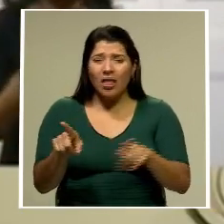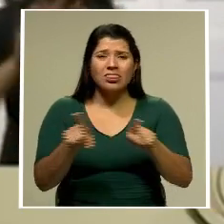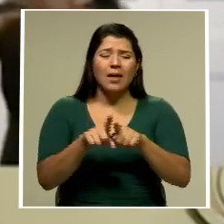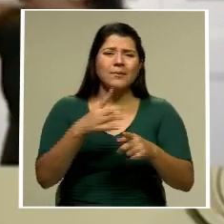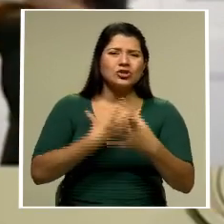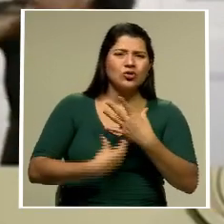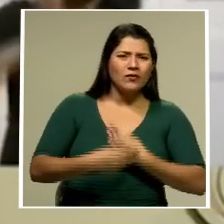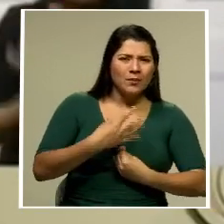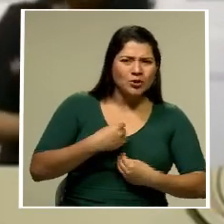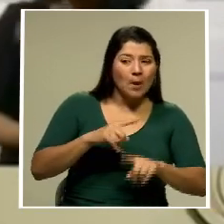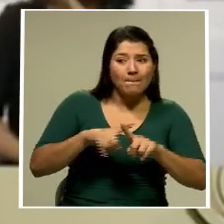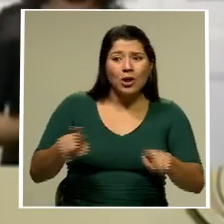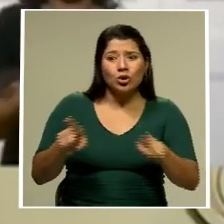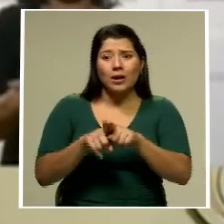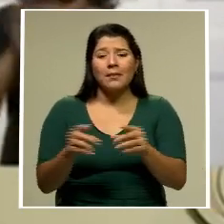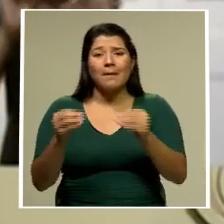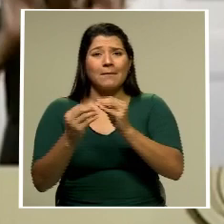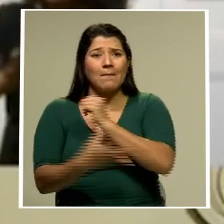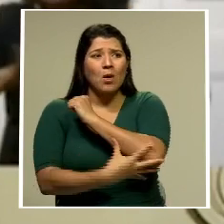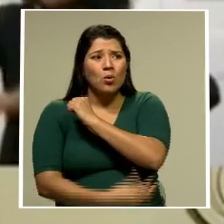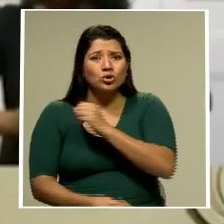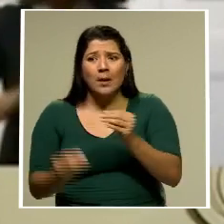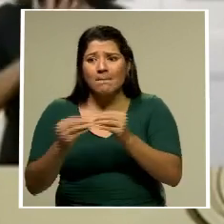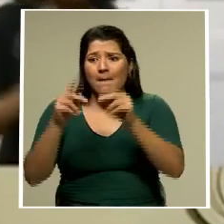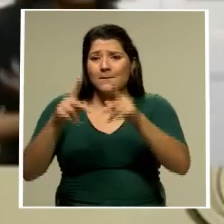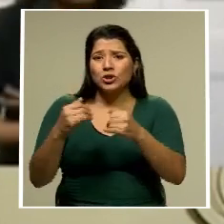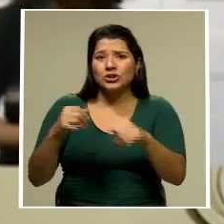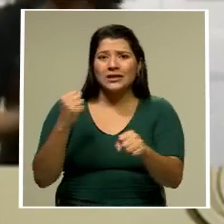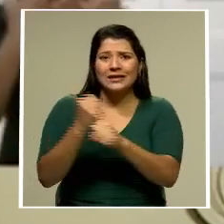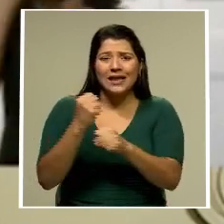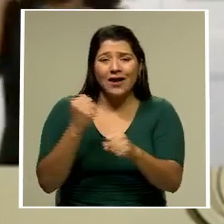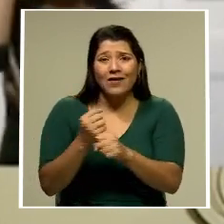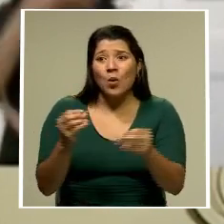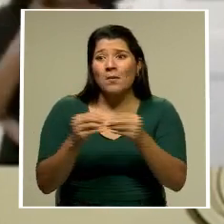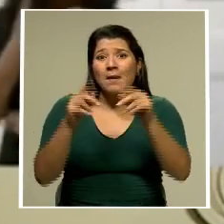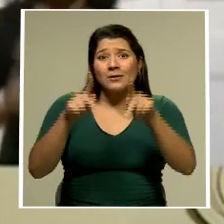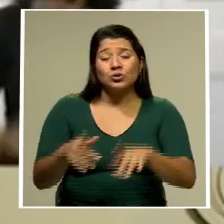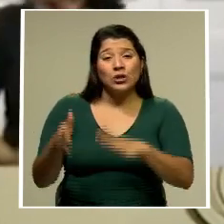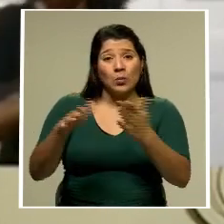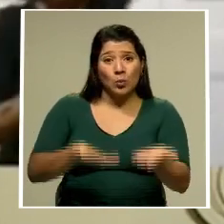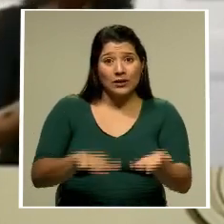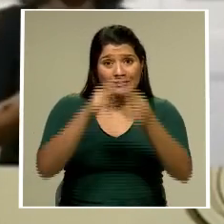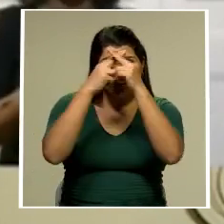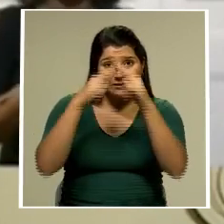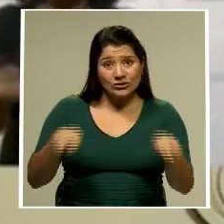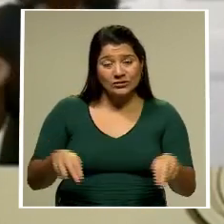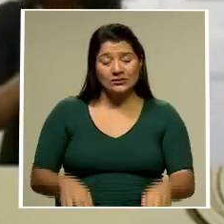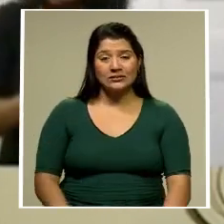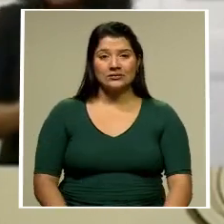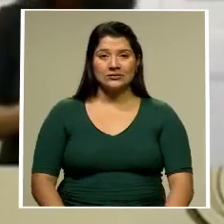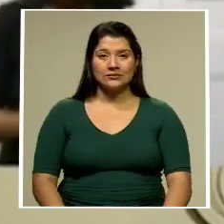sufrimiento, conduce a más pobreza, más desempleo y más pérdidas de vidas inocentes.